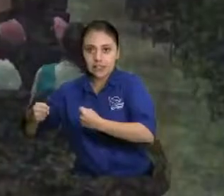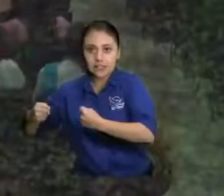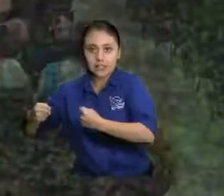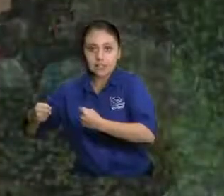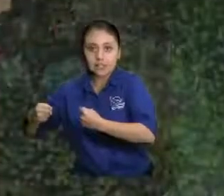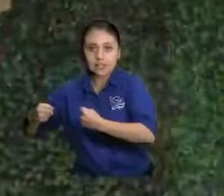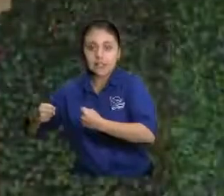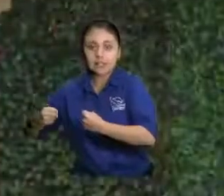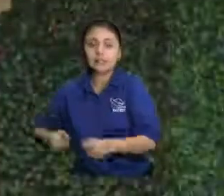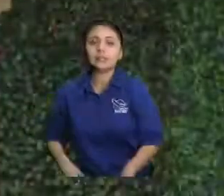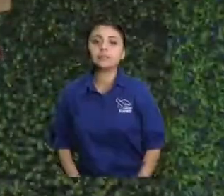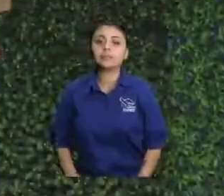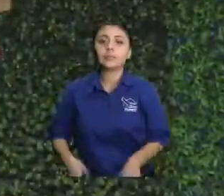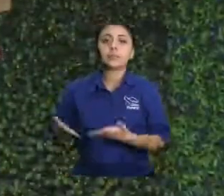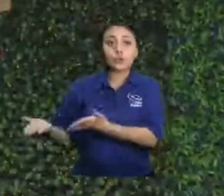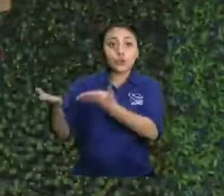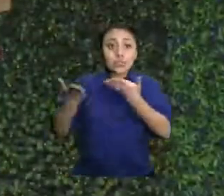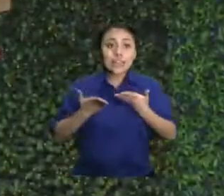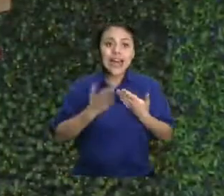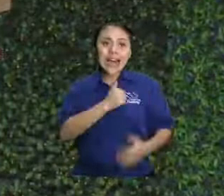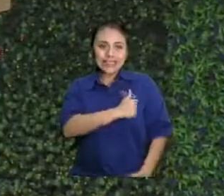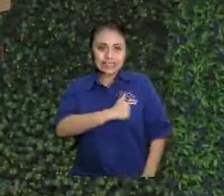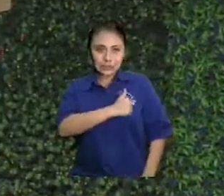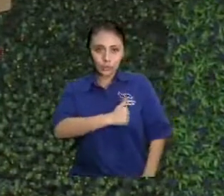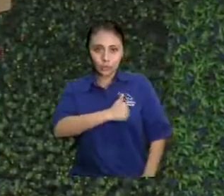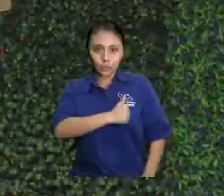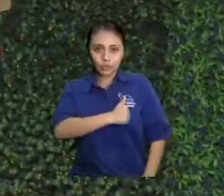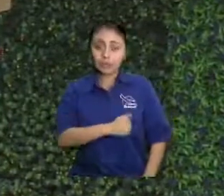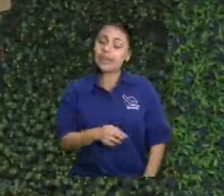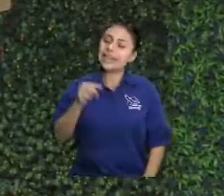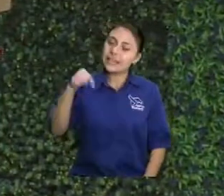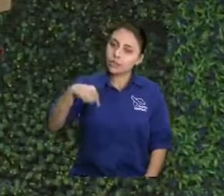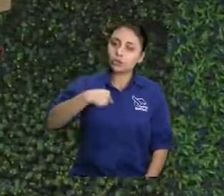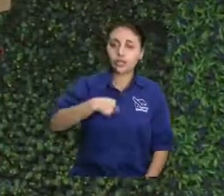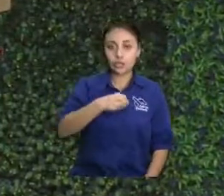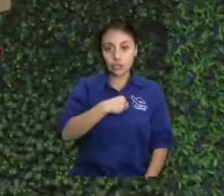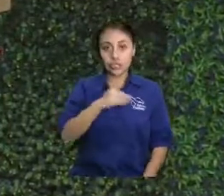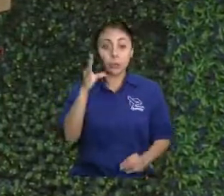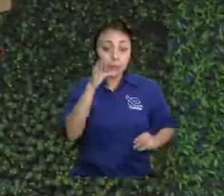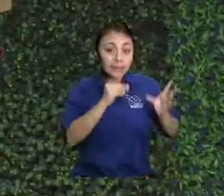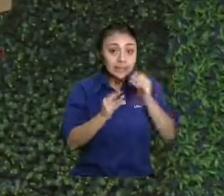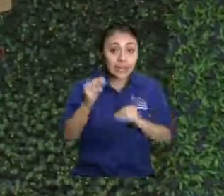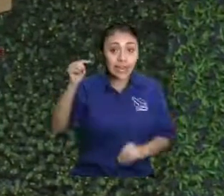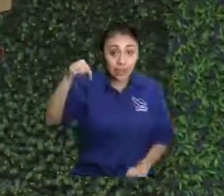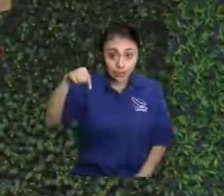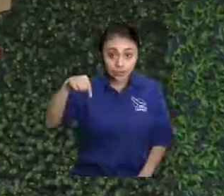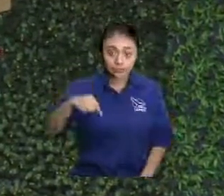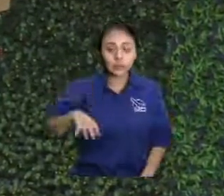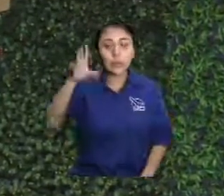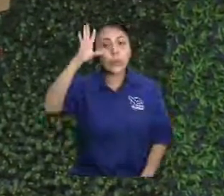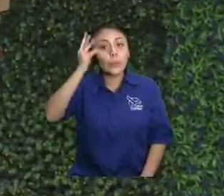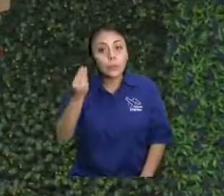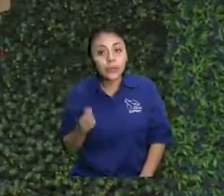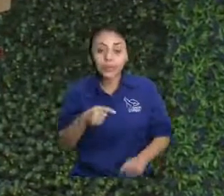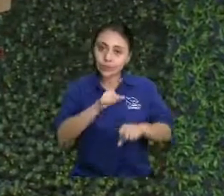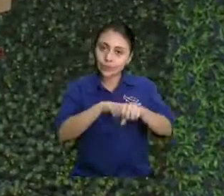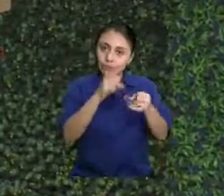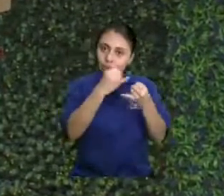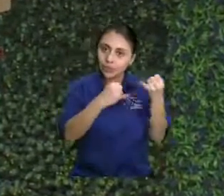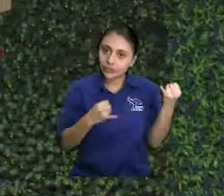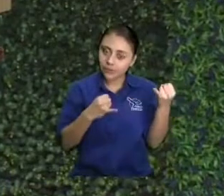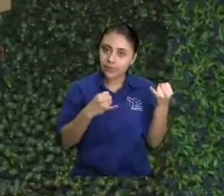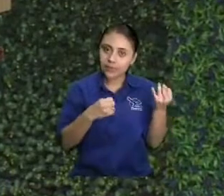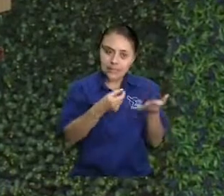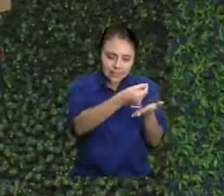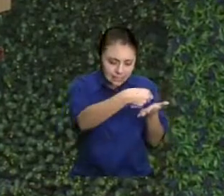nuestra. Entonces, de eso es de lo que más o menos les quiero hablar. Porque resulta que en los tiempos del fin están descritas